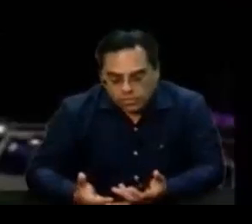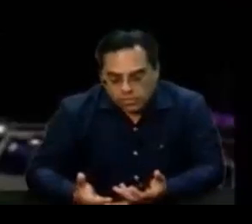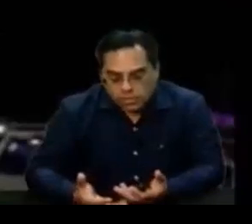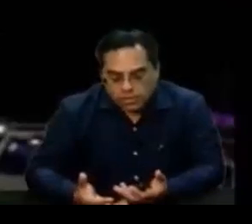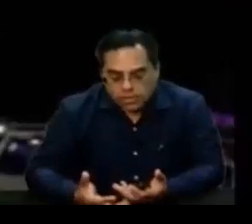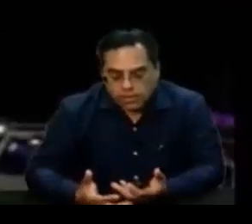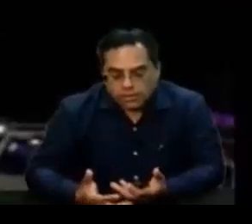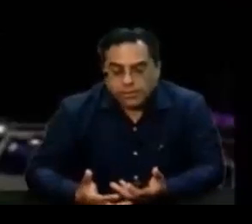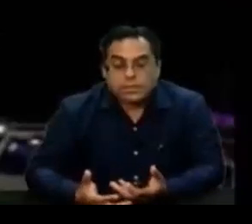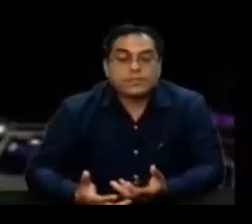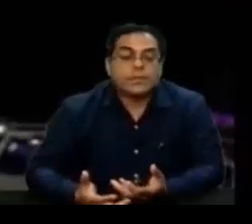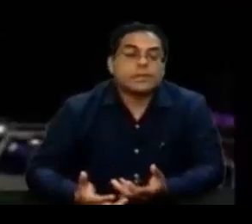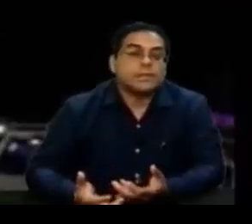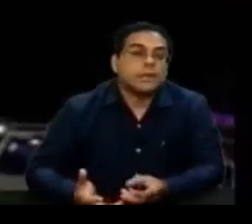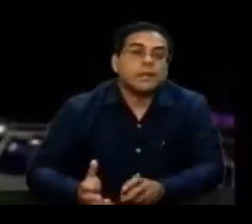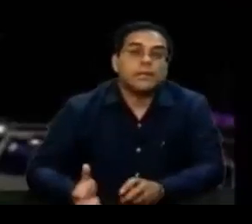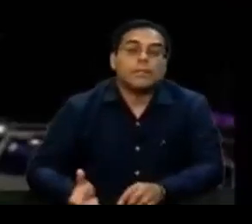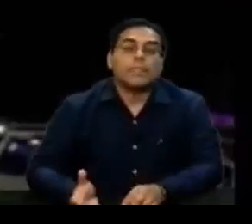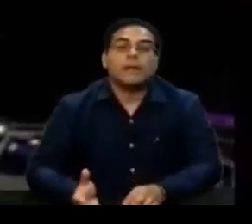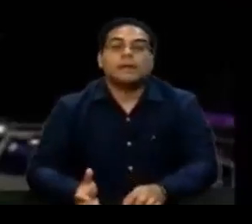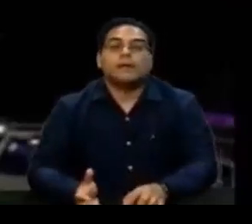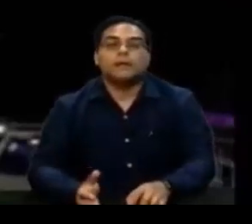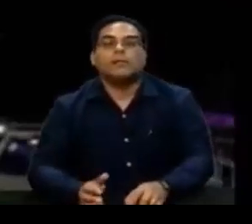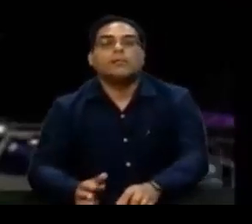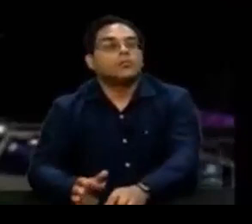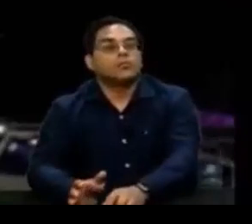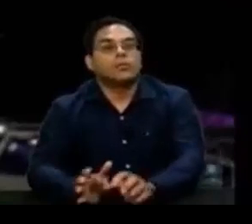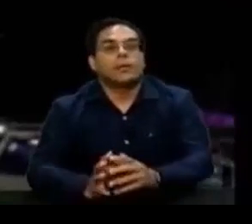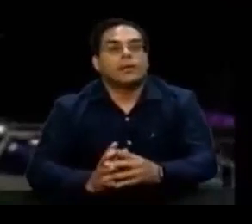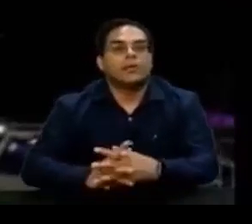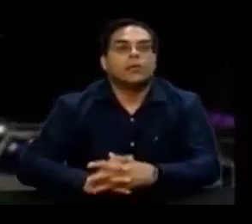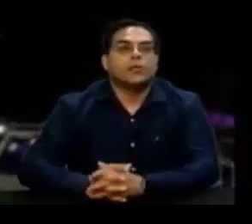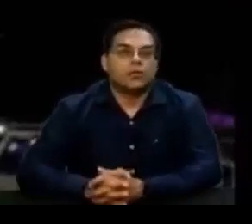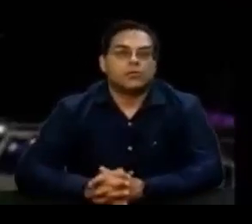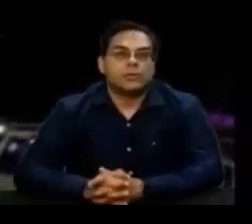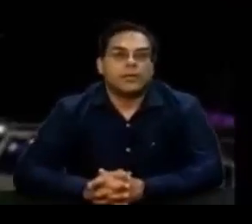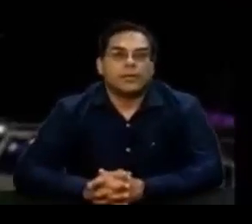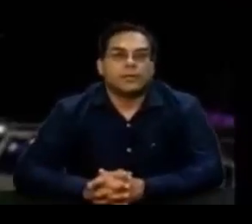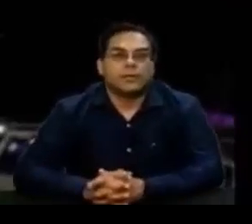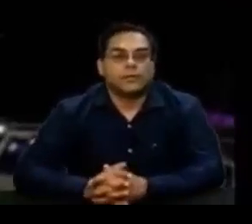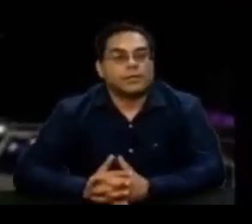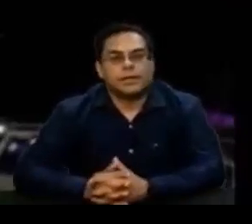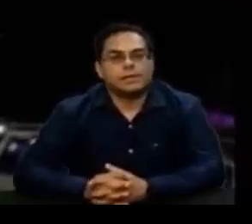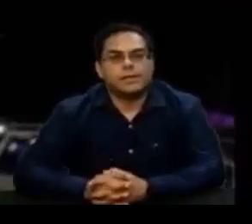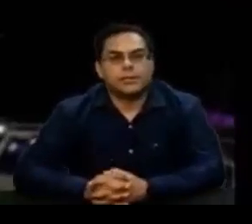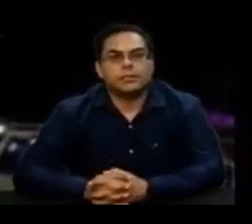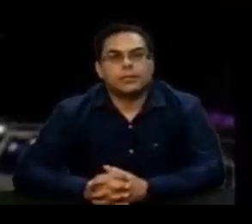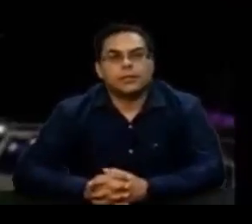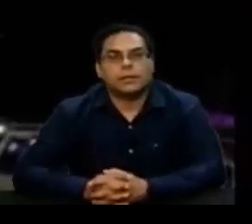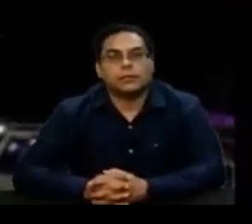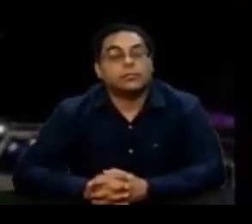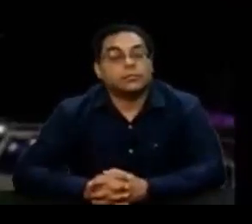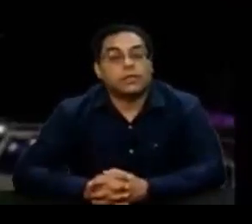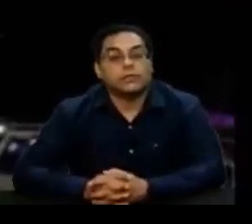niños, en mi experiencia, muchos son de manejo conservador, ¿no? Y darle seguimiento